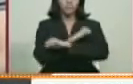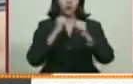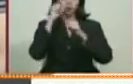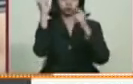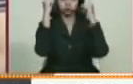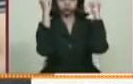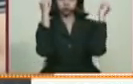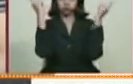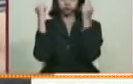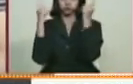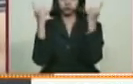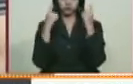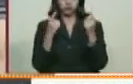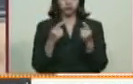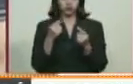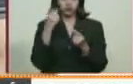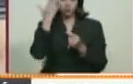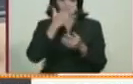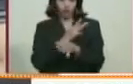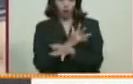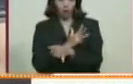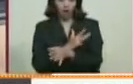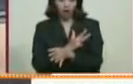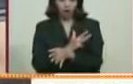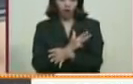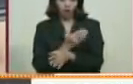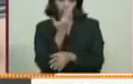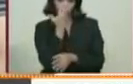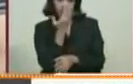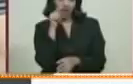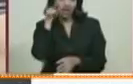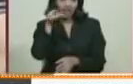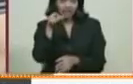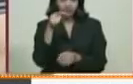ver si es sobre un juego, ¿no?, que frente a tus ojos estalle